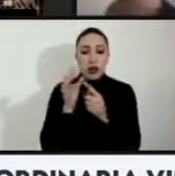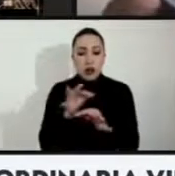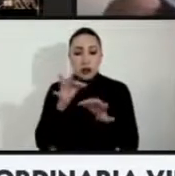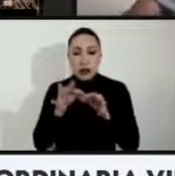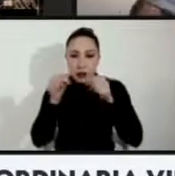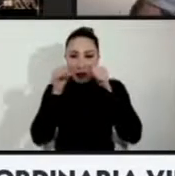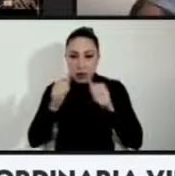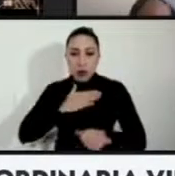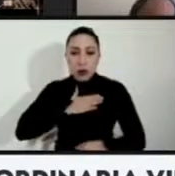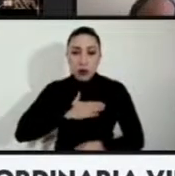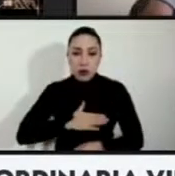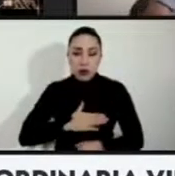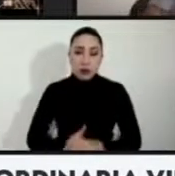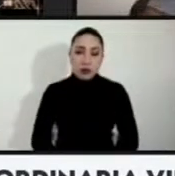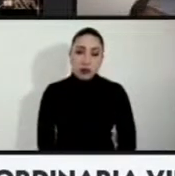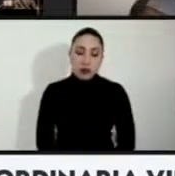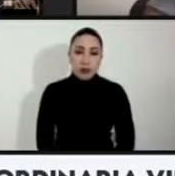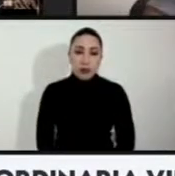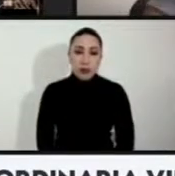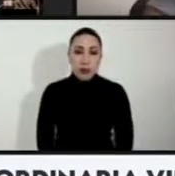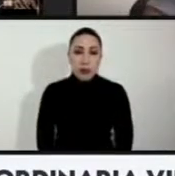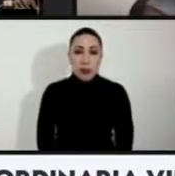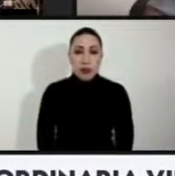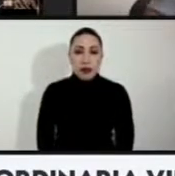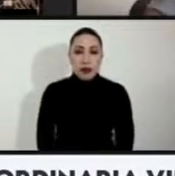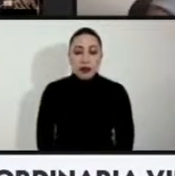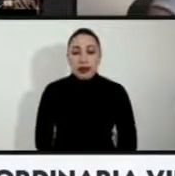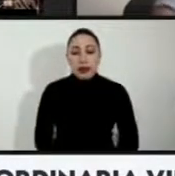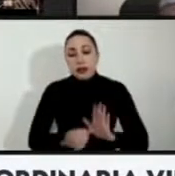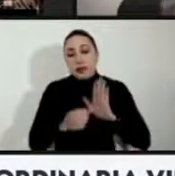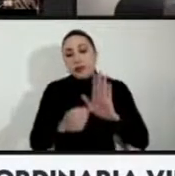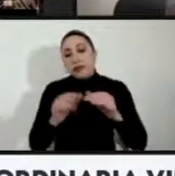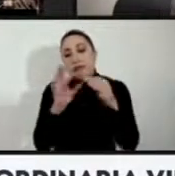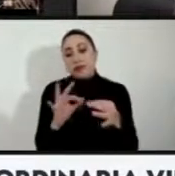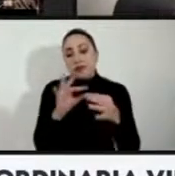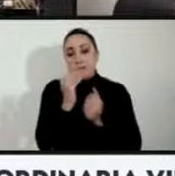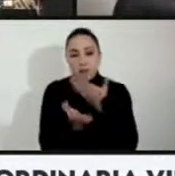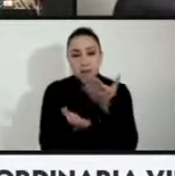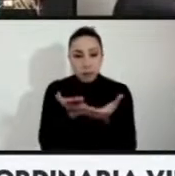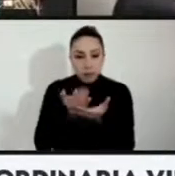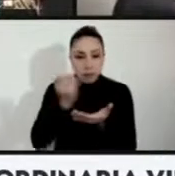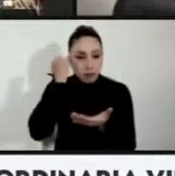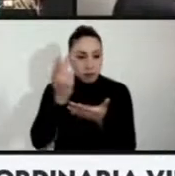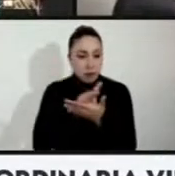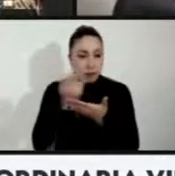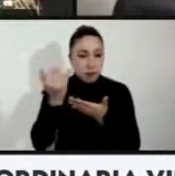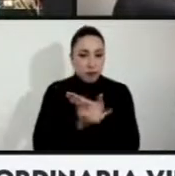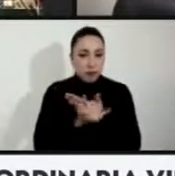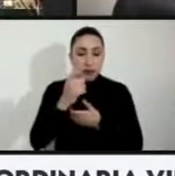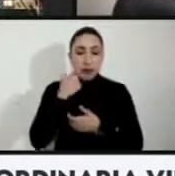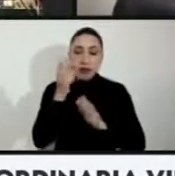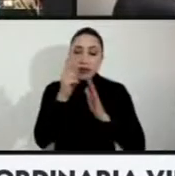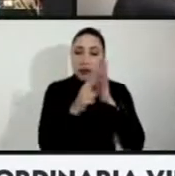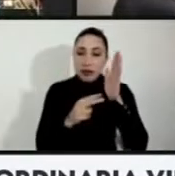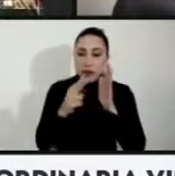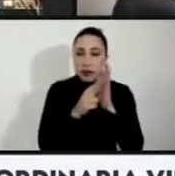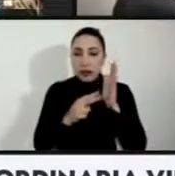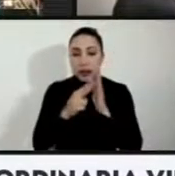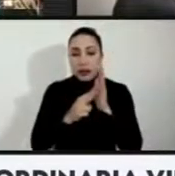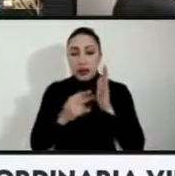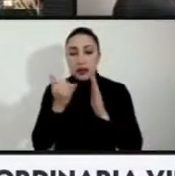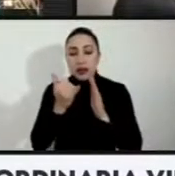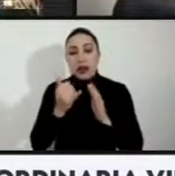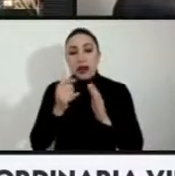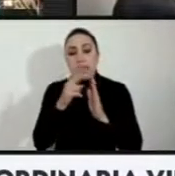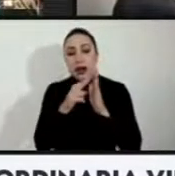Justicia. Para presentar una iniciativa con proyecto de decreto por el que se modifican el artículo 19 y se